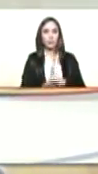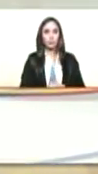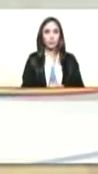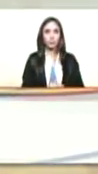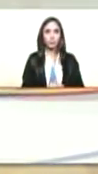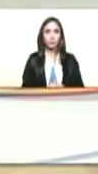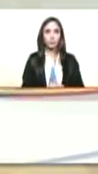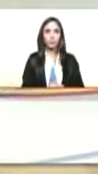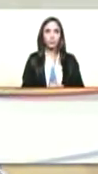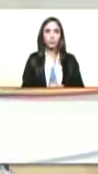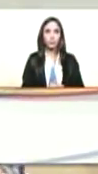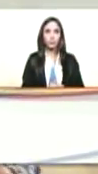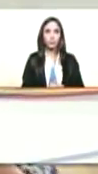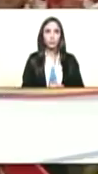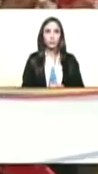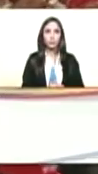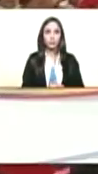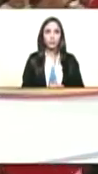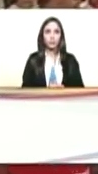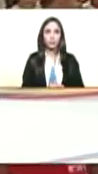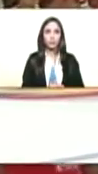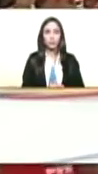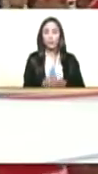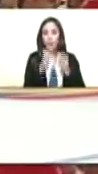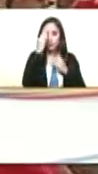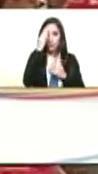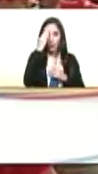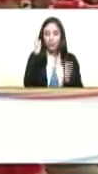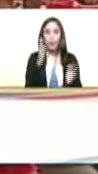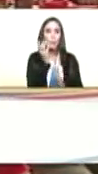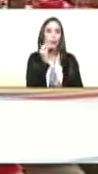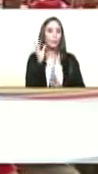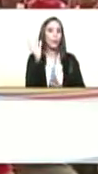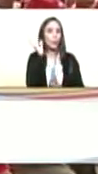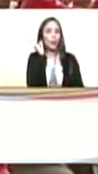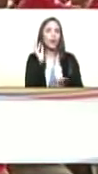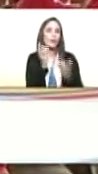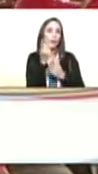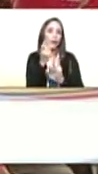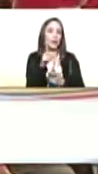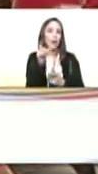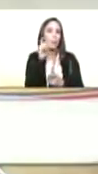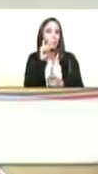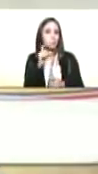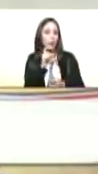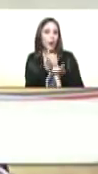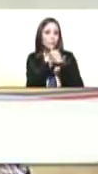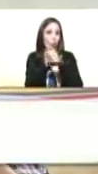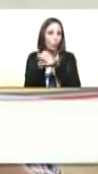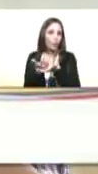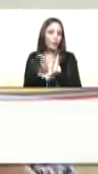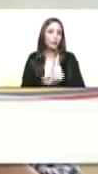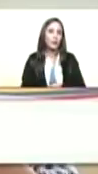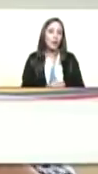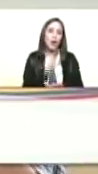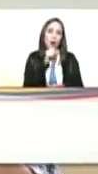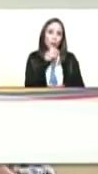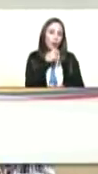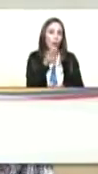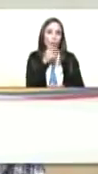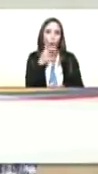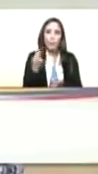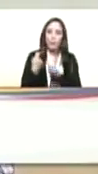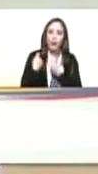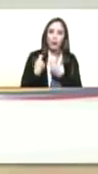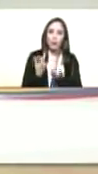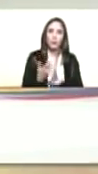jefaturas de calle, conoce cuál es la mujer que le falta el parto humanizado. Conoce cuál es el abuelo o la abuela que todavía no le